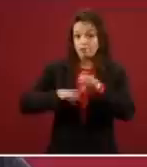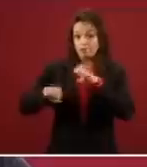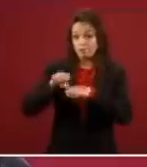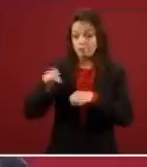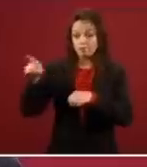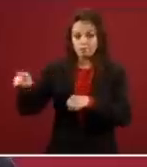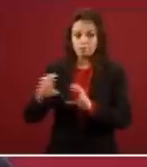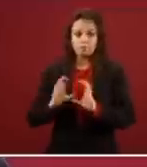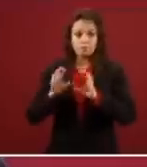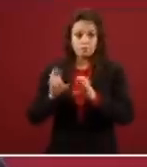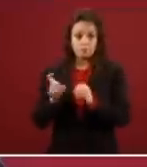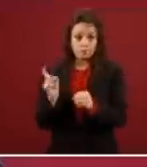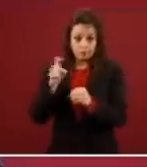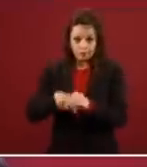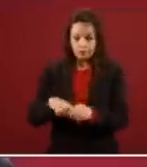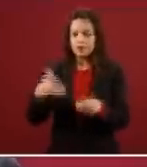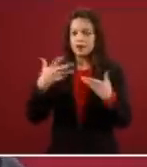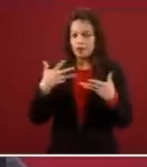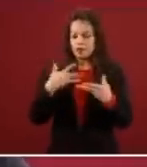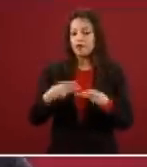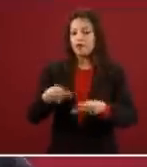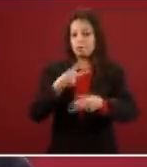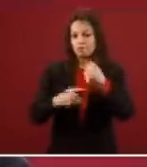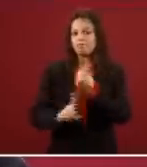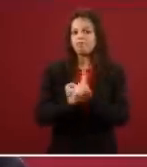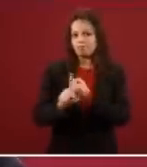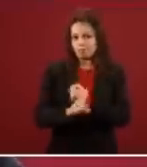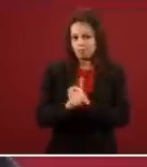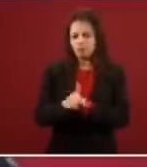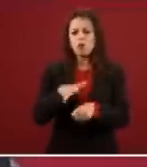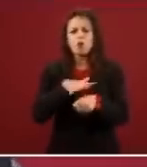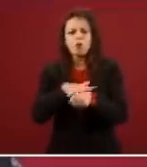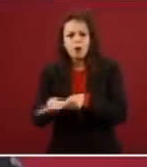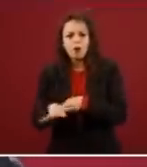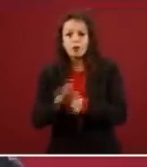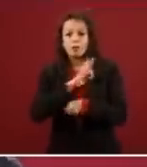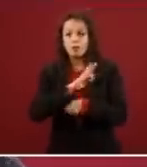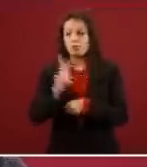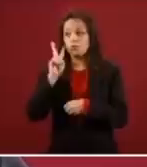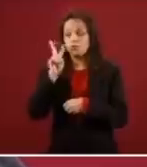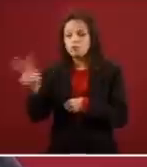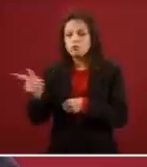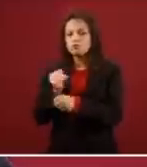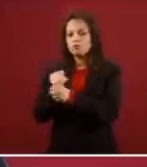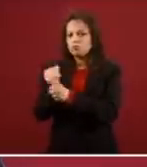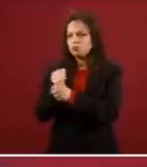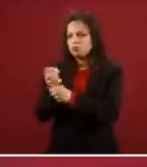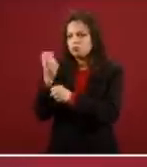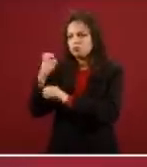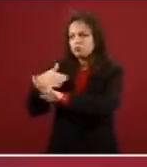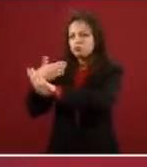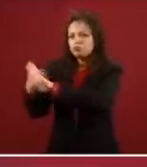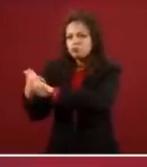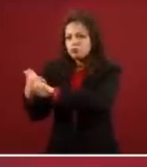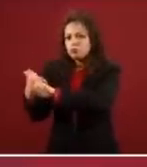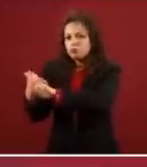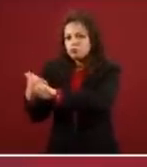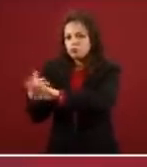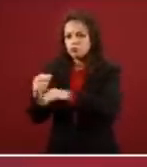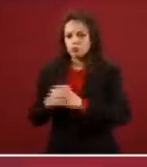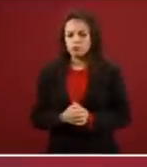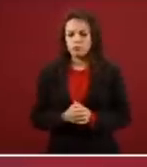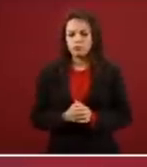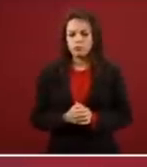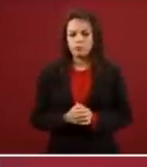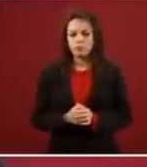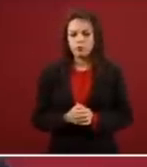riesgos. ¿Qué riesgos puede correr? De que se inicie una investigación contra él, que se presente una querella